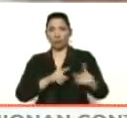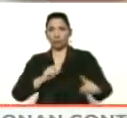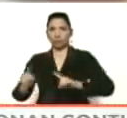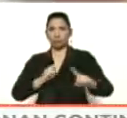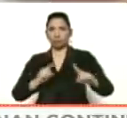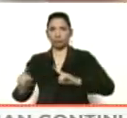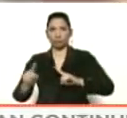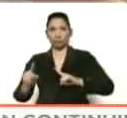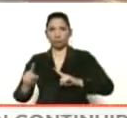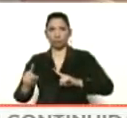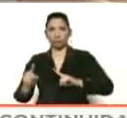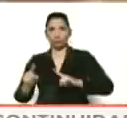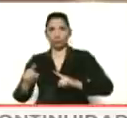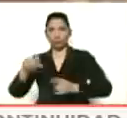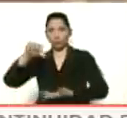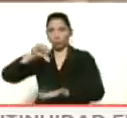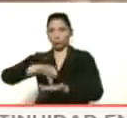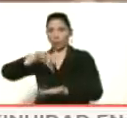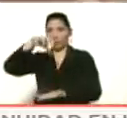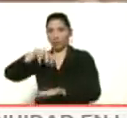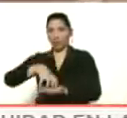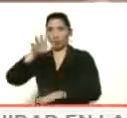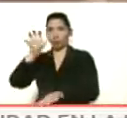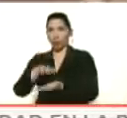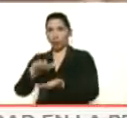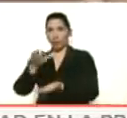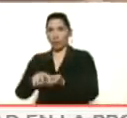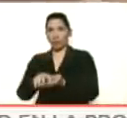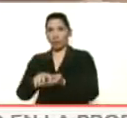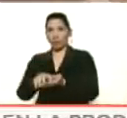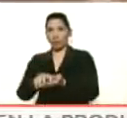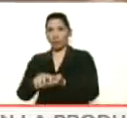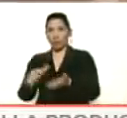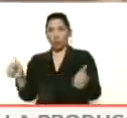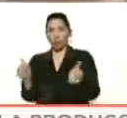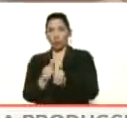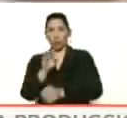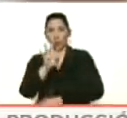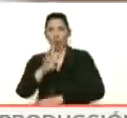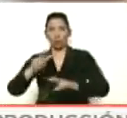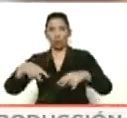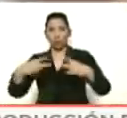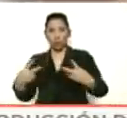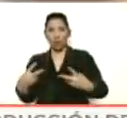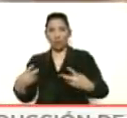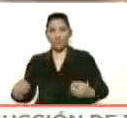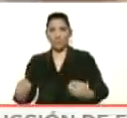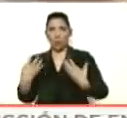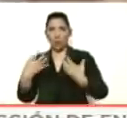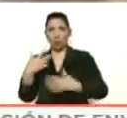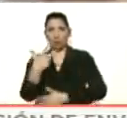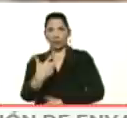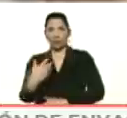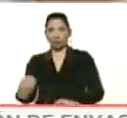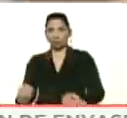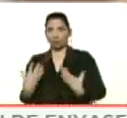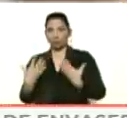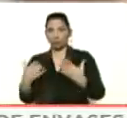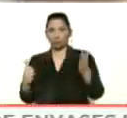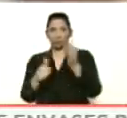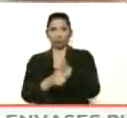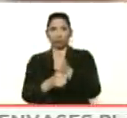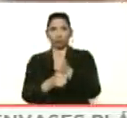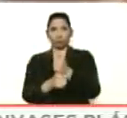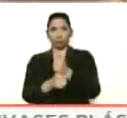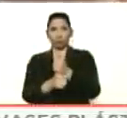el foco del estado Nueva Esparta con cuatro nuevos casos y tres casos